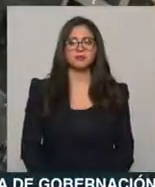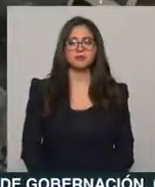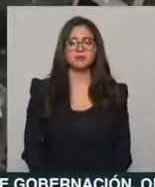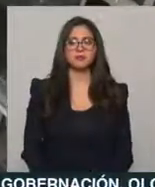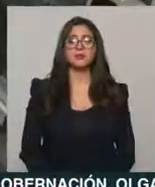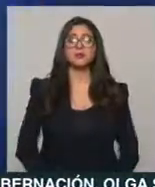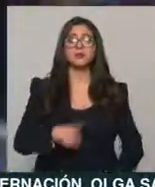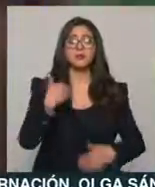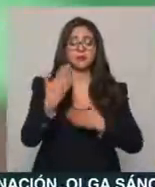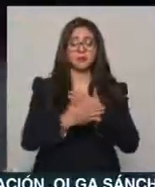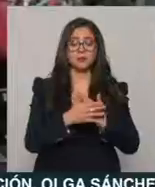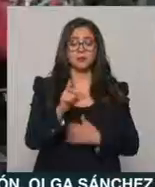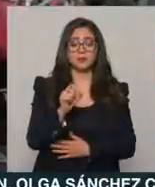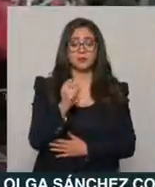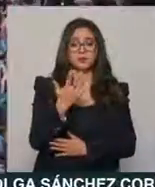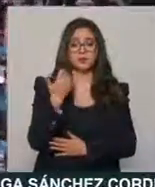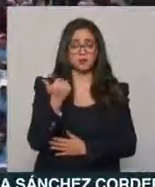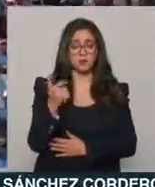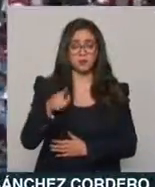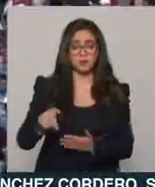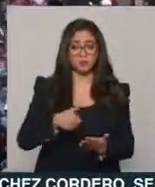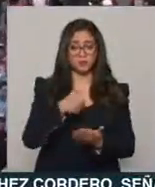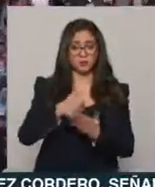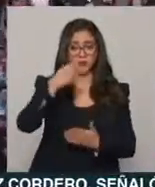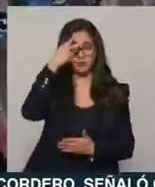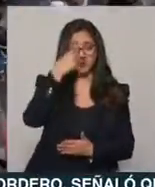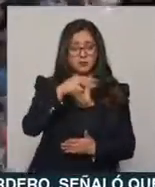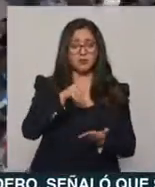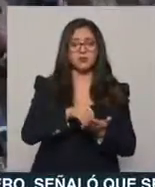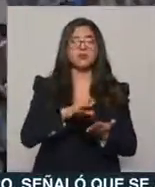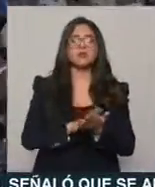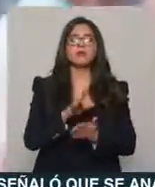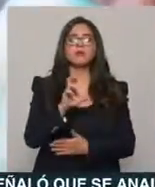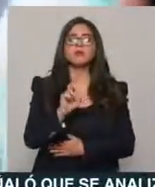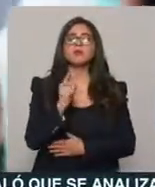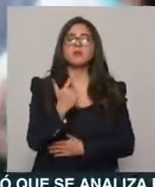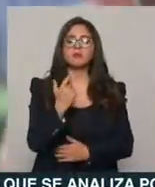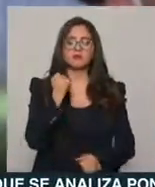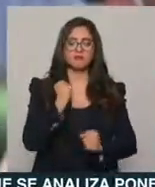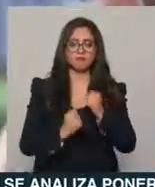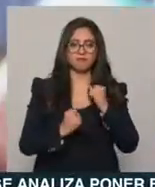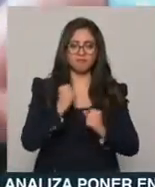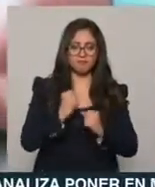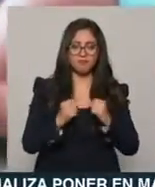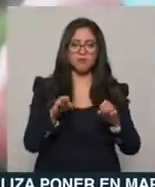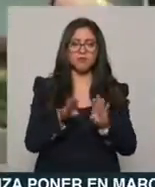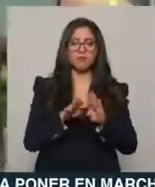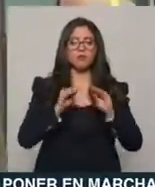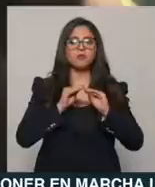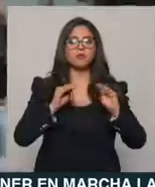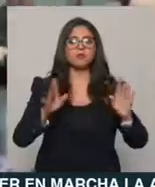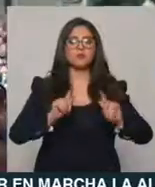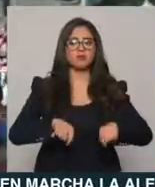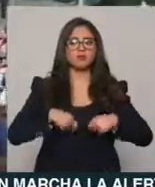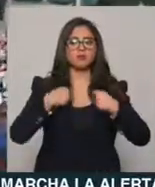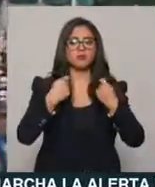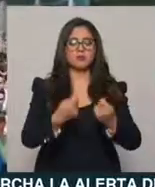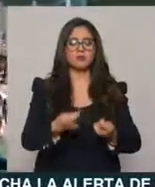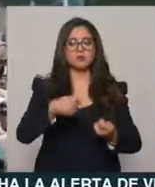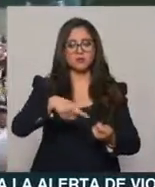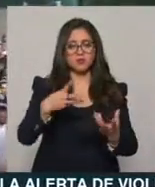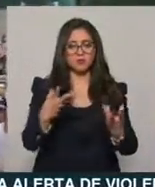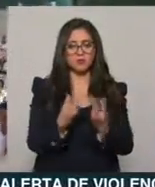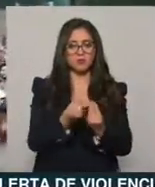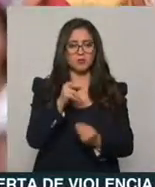El próximo 25 de agosto, la Ciudad de México vivirá en sus calles la edición número 37 del maratón, y lo hará estrenando la certificación de oro y con la participación